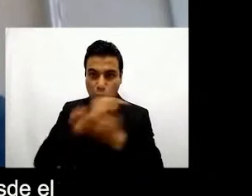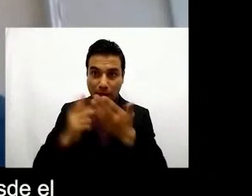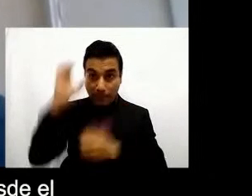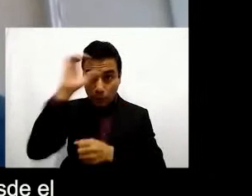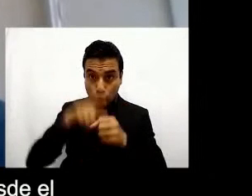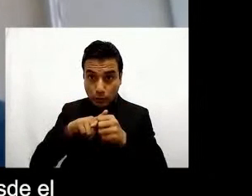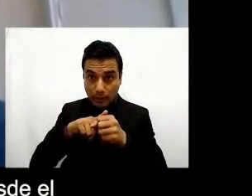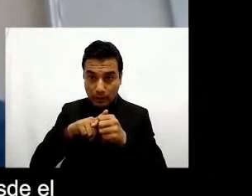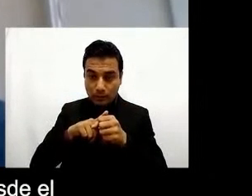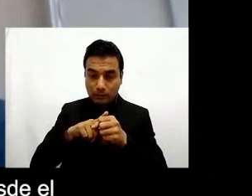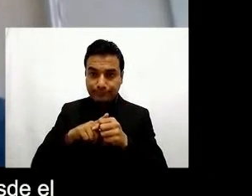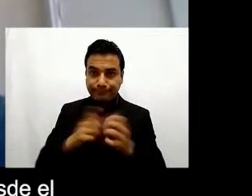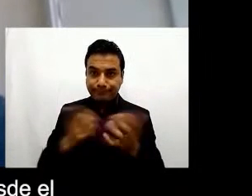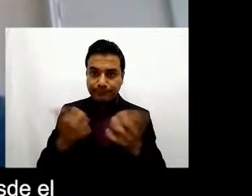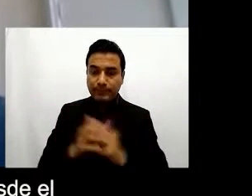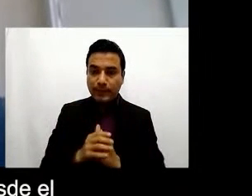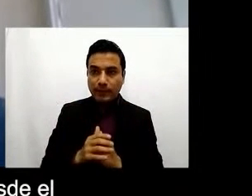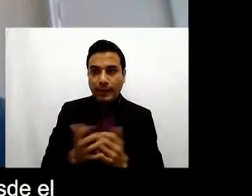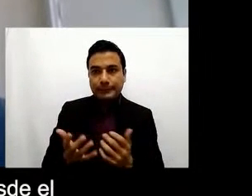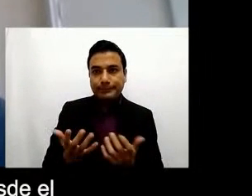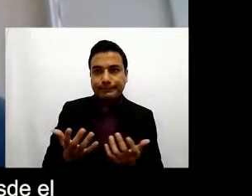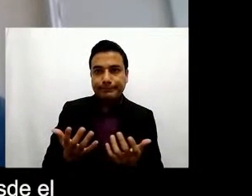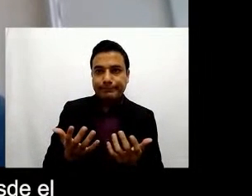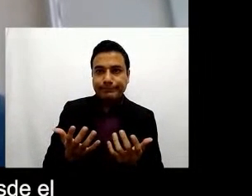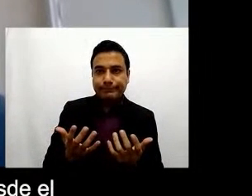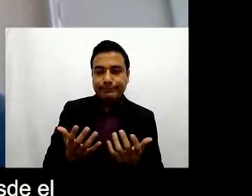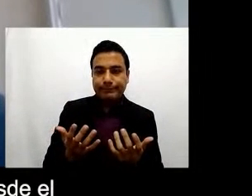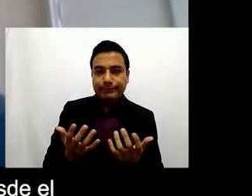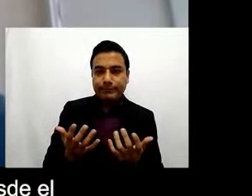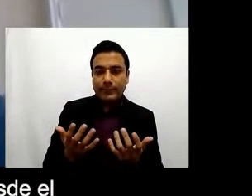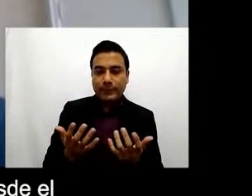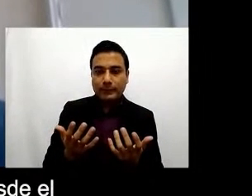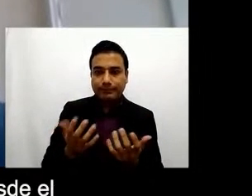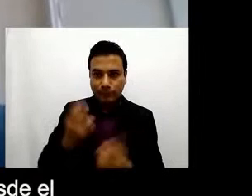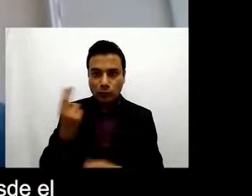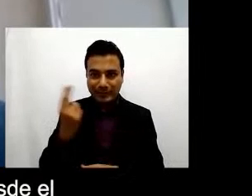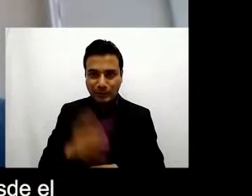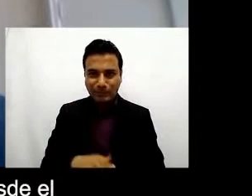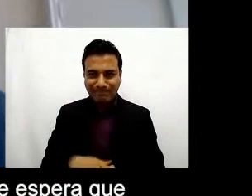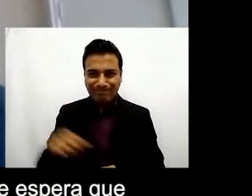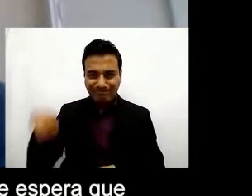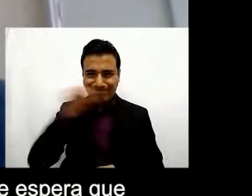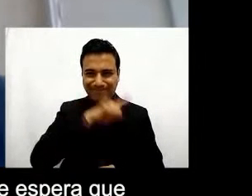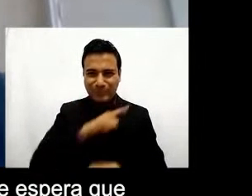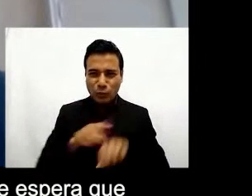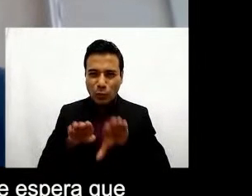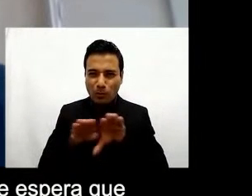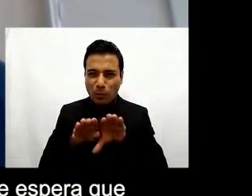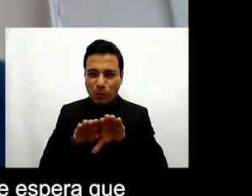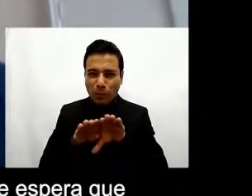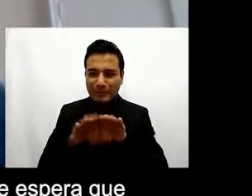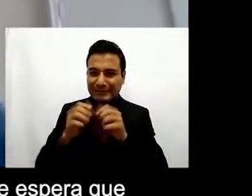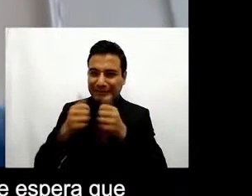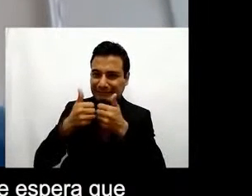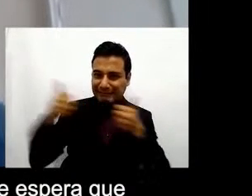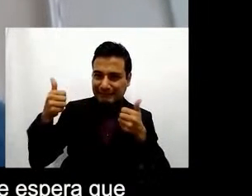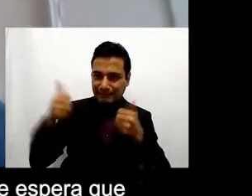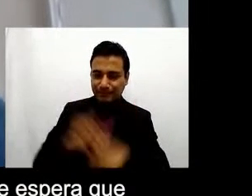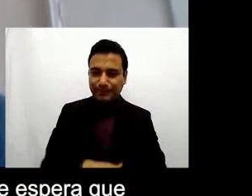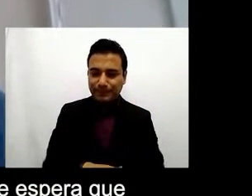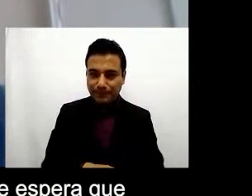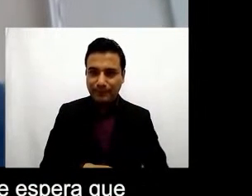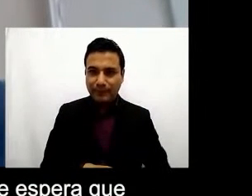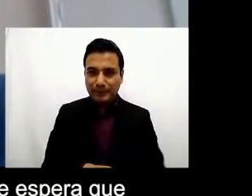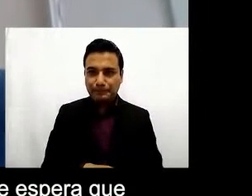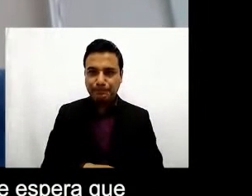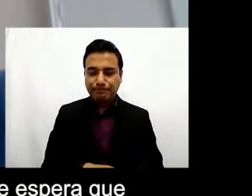hace desde el Estado. Y esa exclusión a veces se hace de una manera implícita, o sea, no se espera que